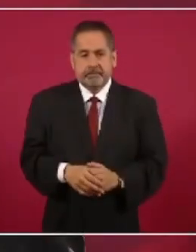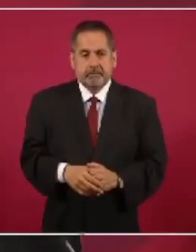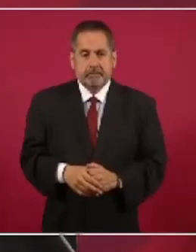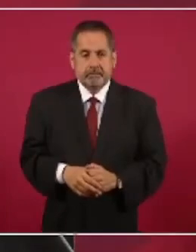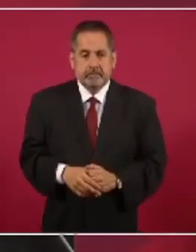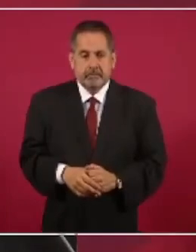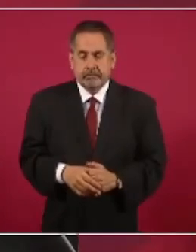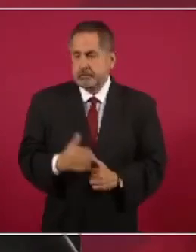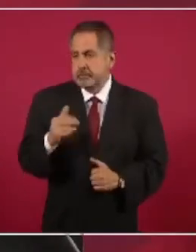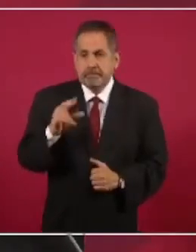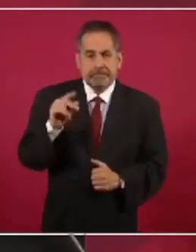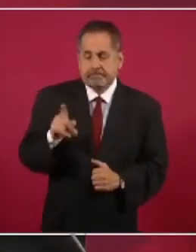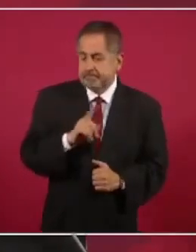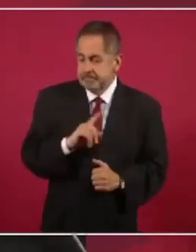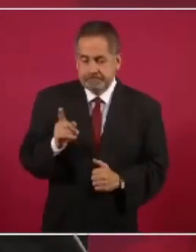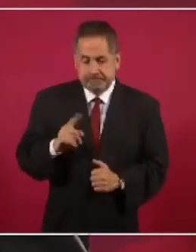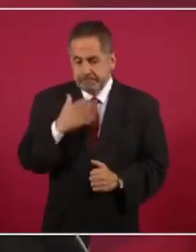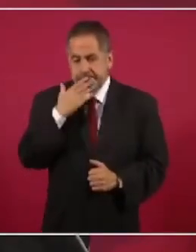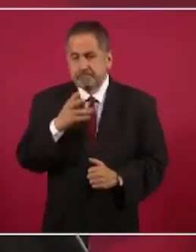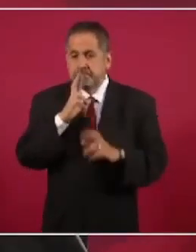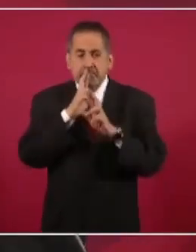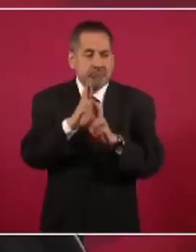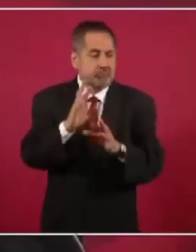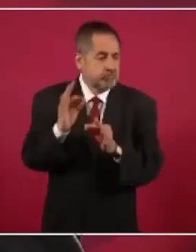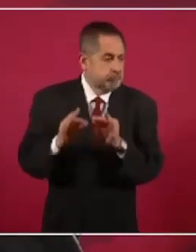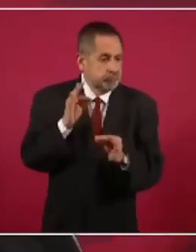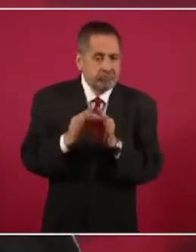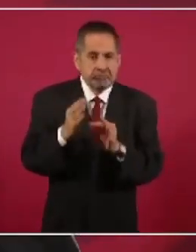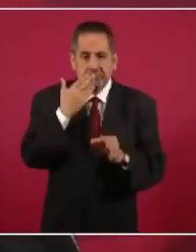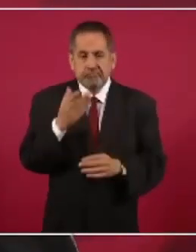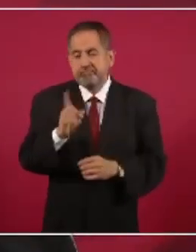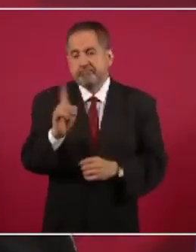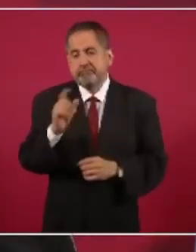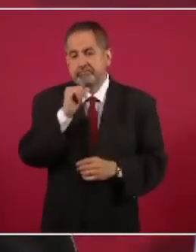y no dan resultados,